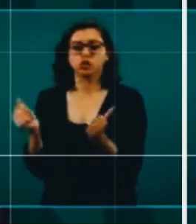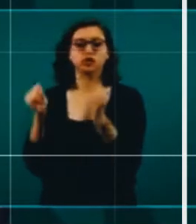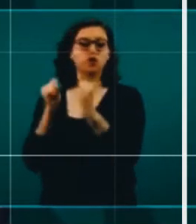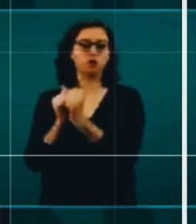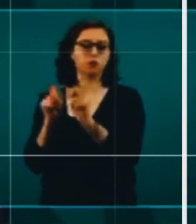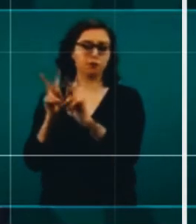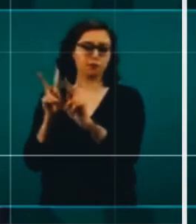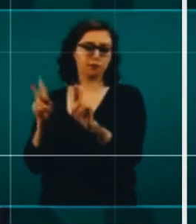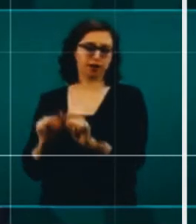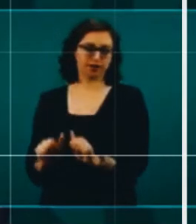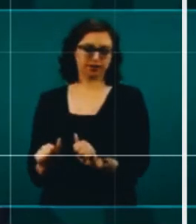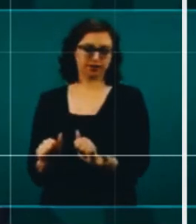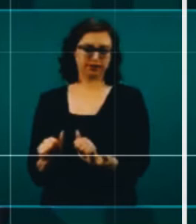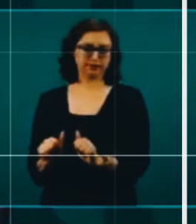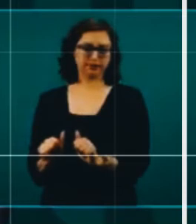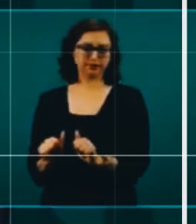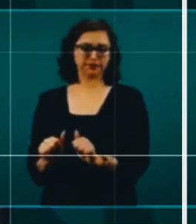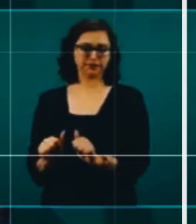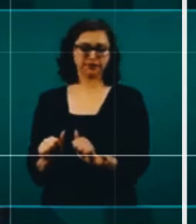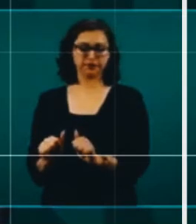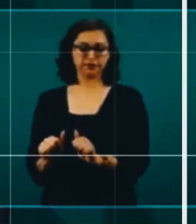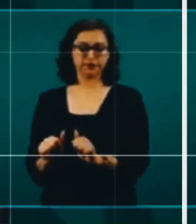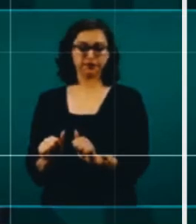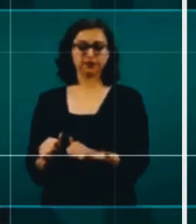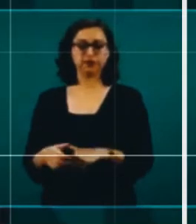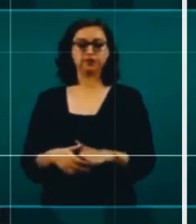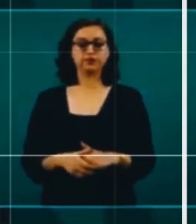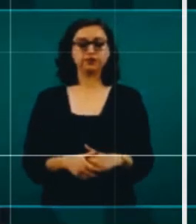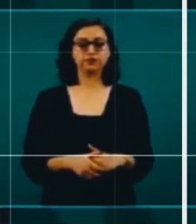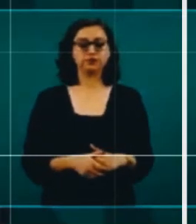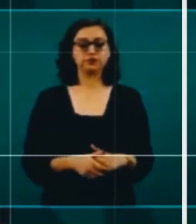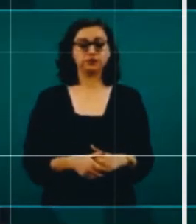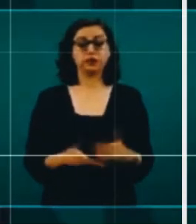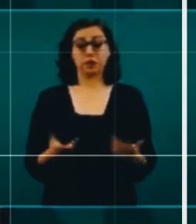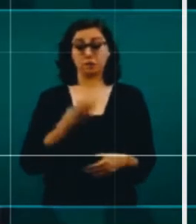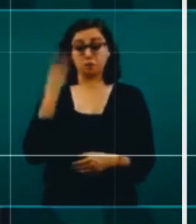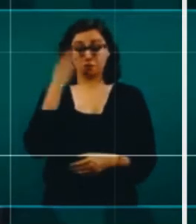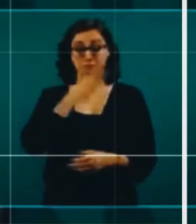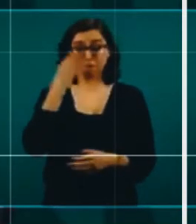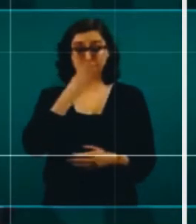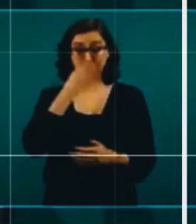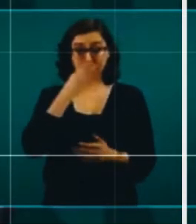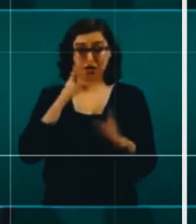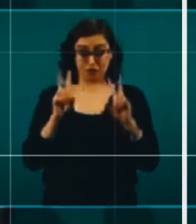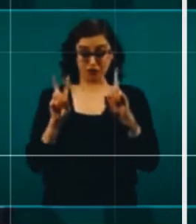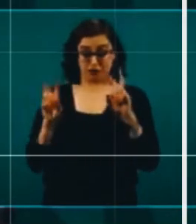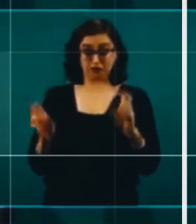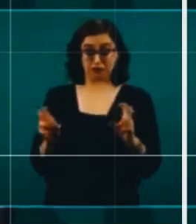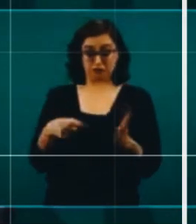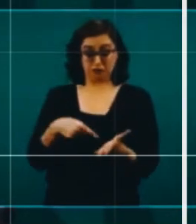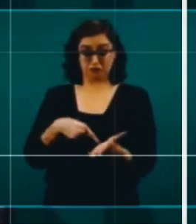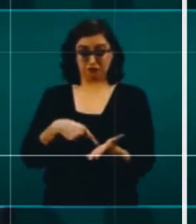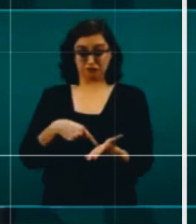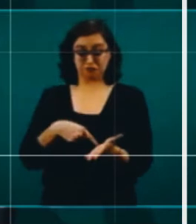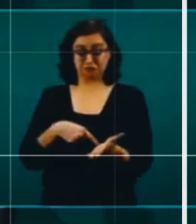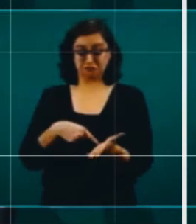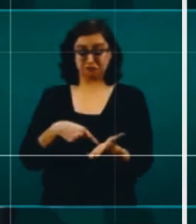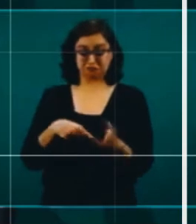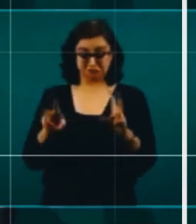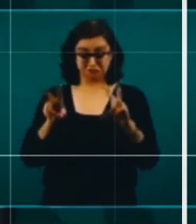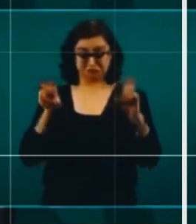Hay una frase bíblica que tiene que ver con eso,